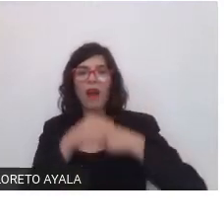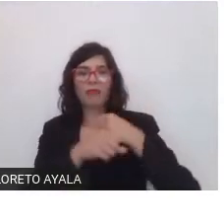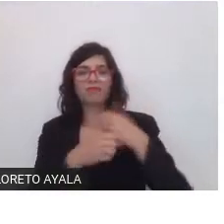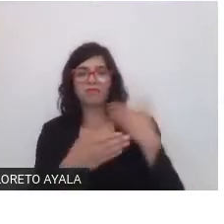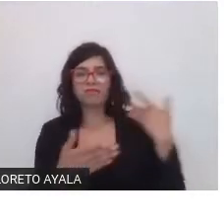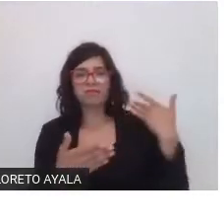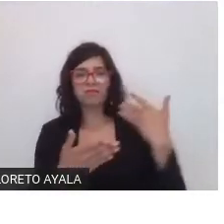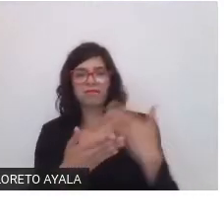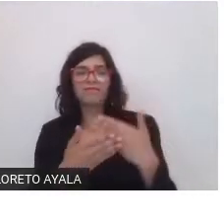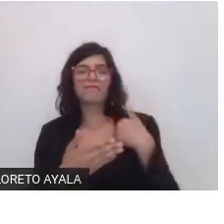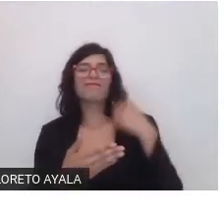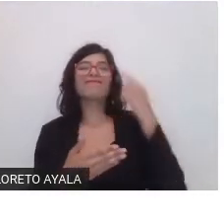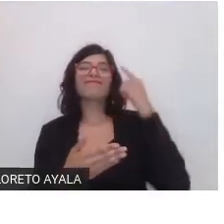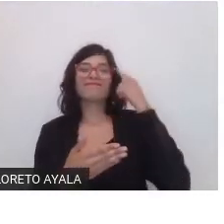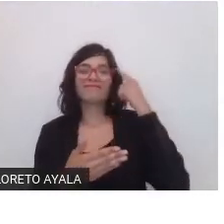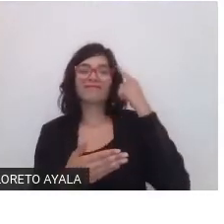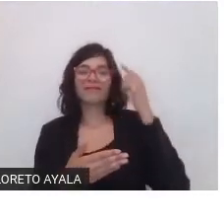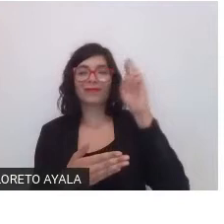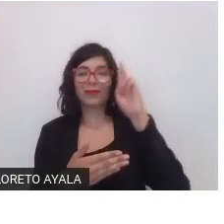vida.